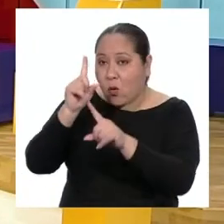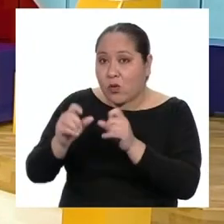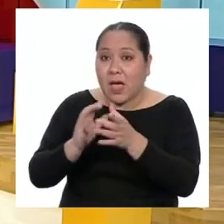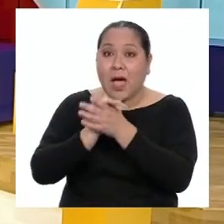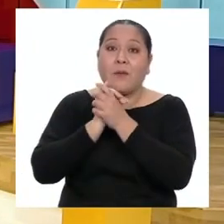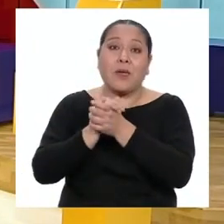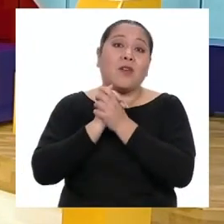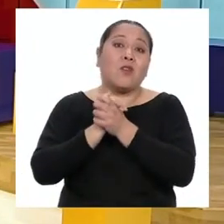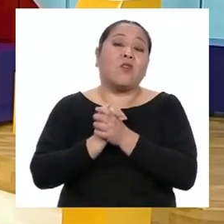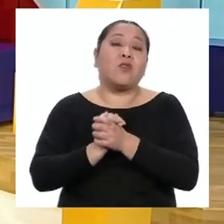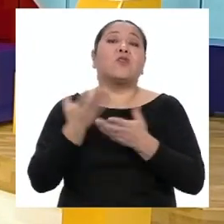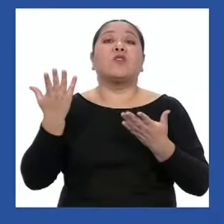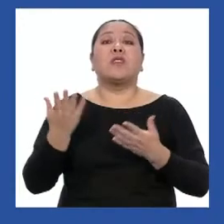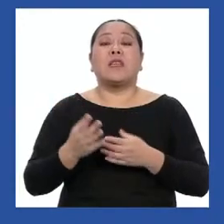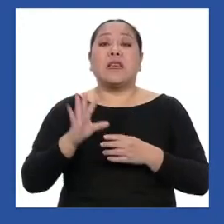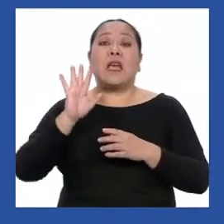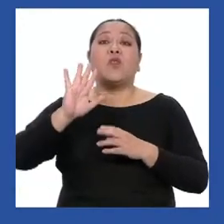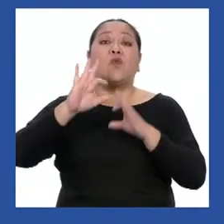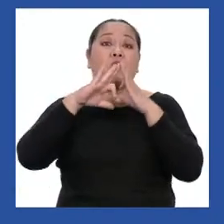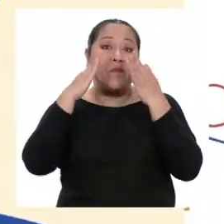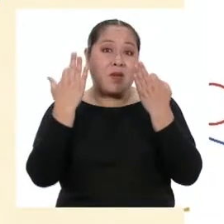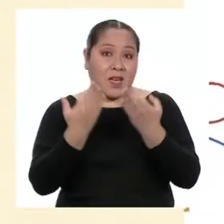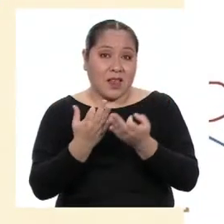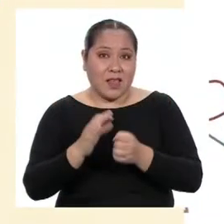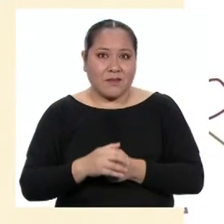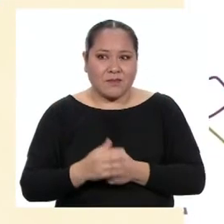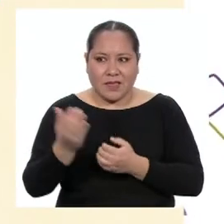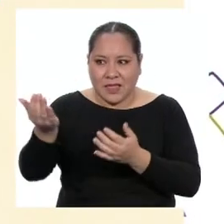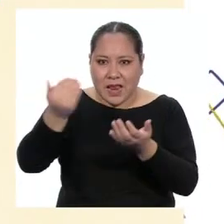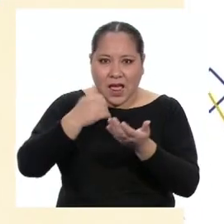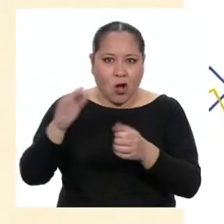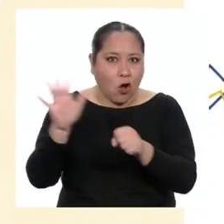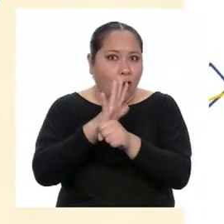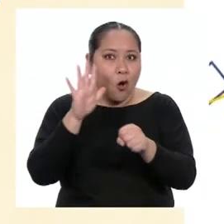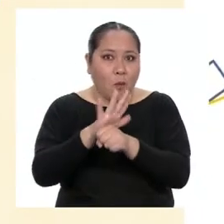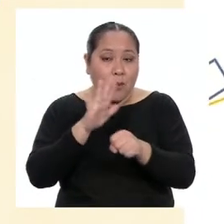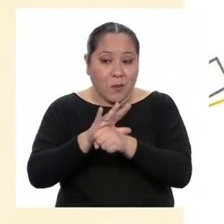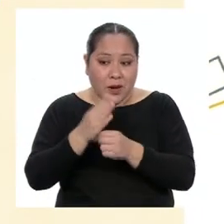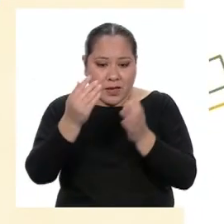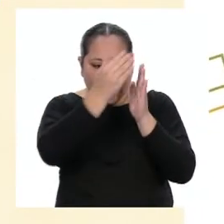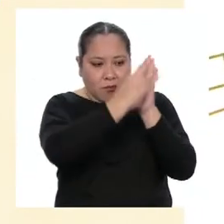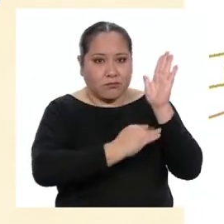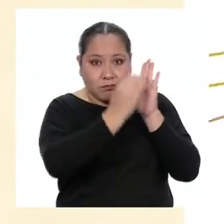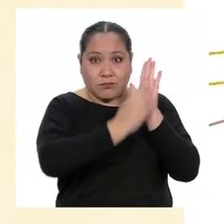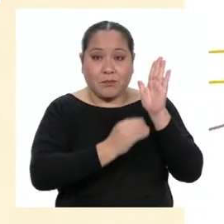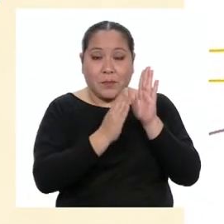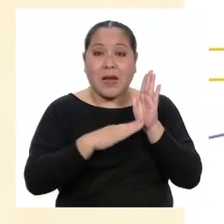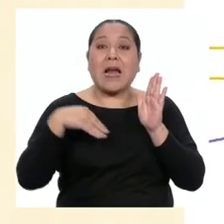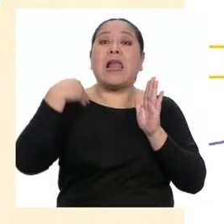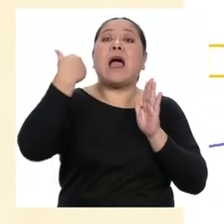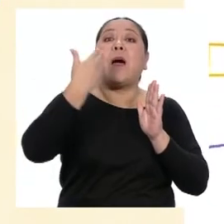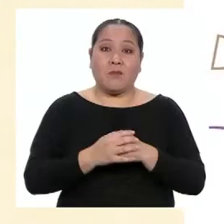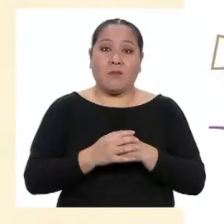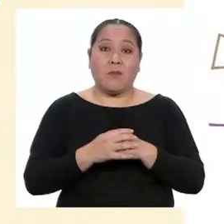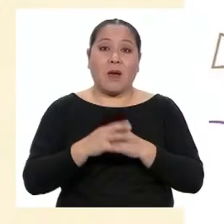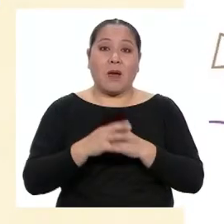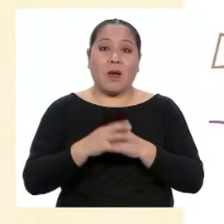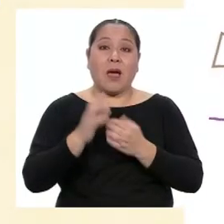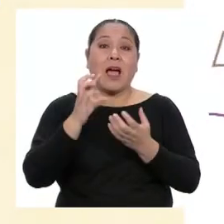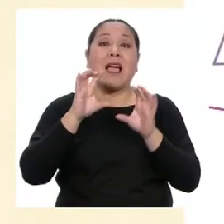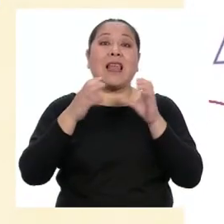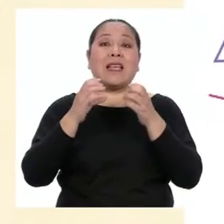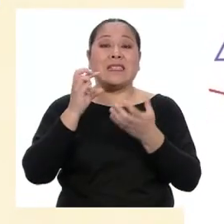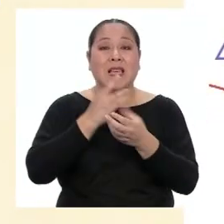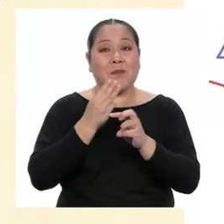de clase y familiares. Tráelas completas para la siguiente sesión de matemática.